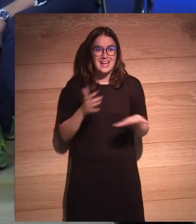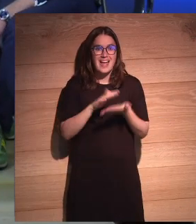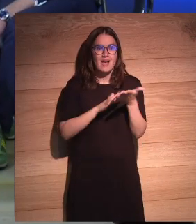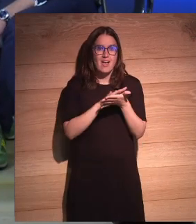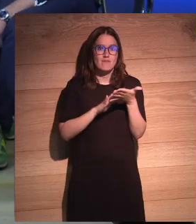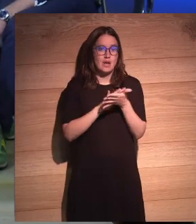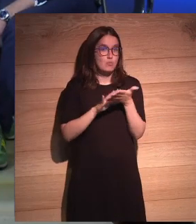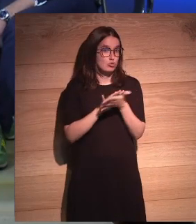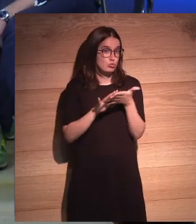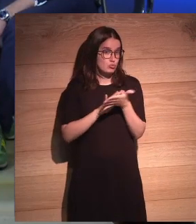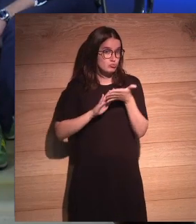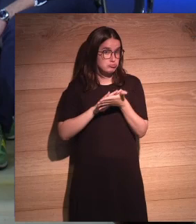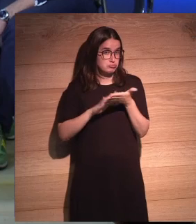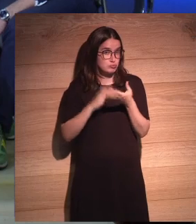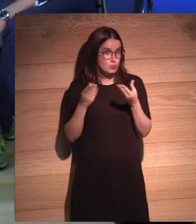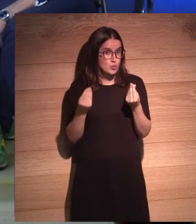hablamos mucho, pero